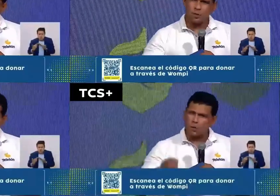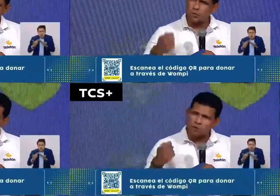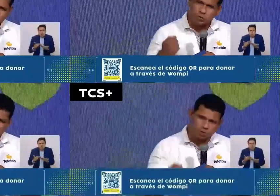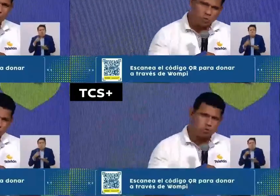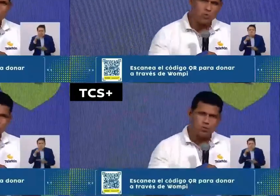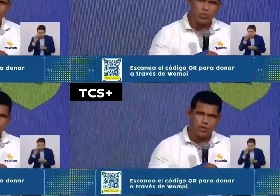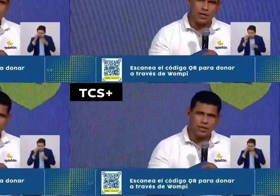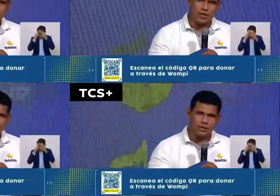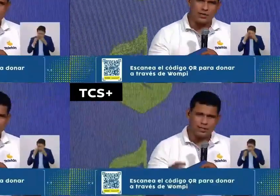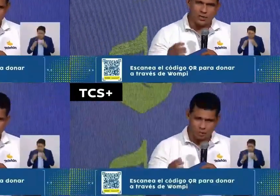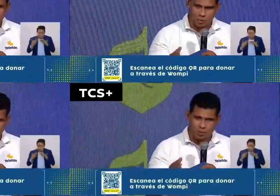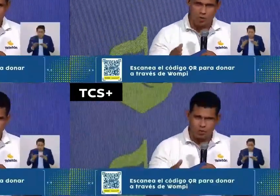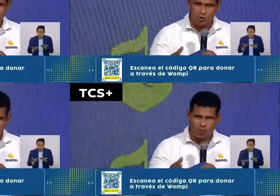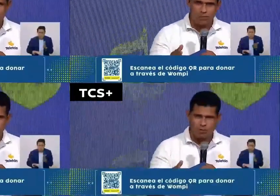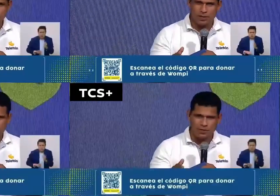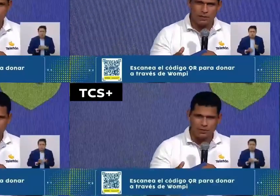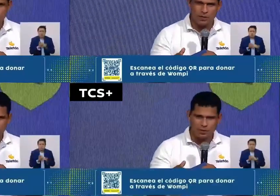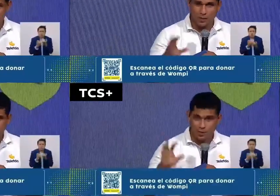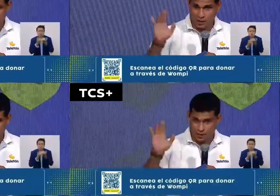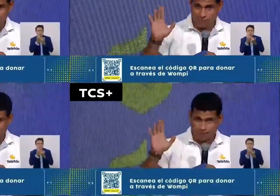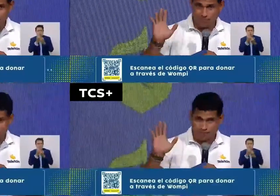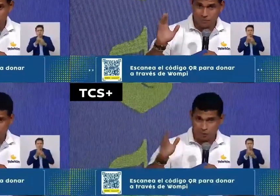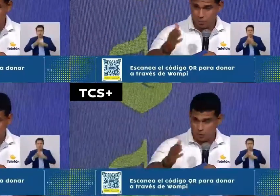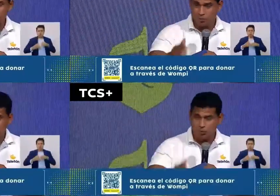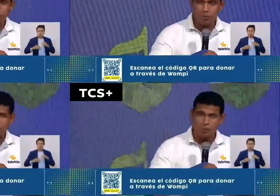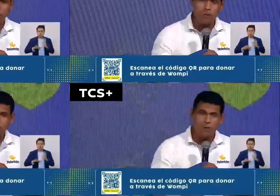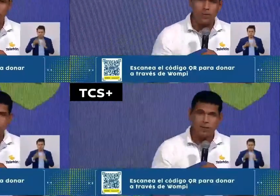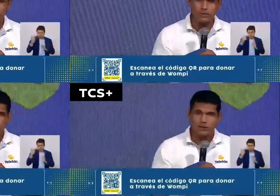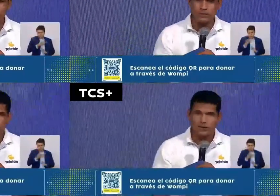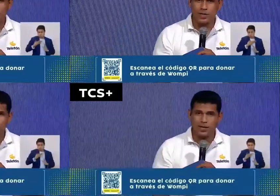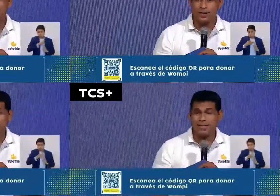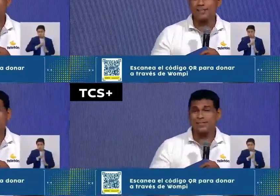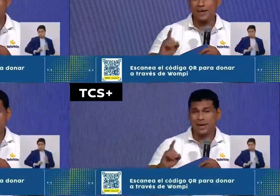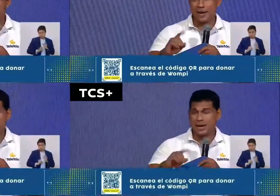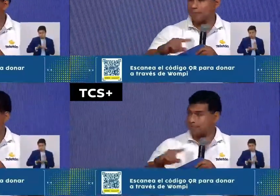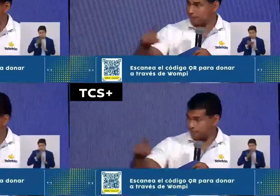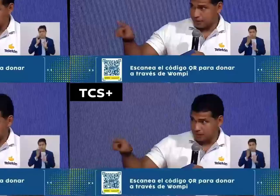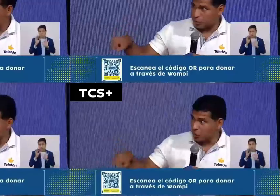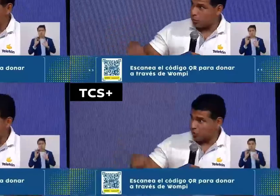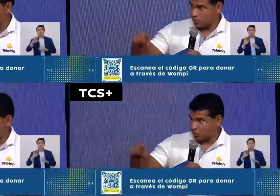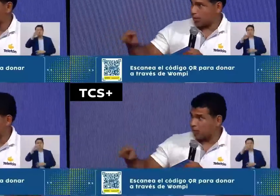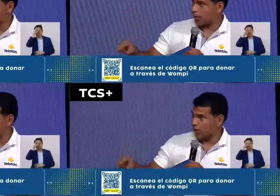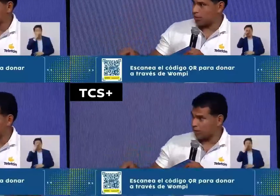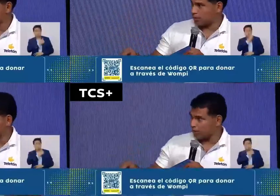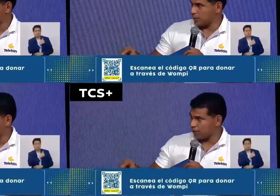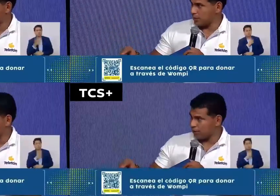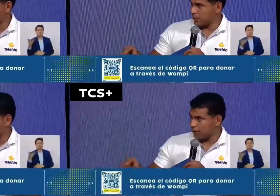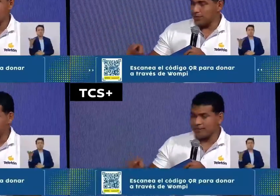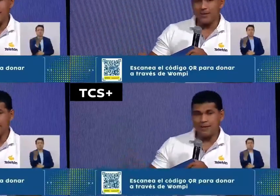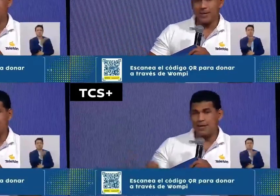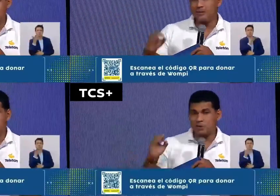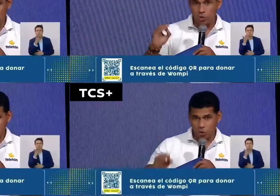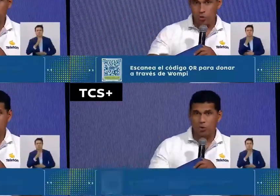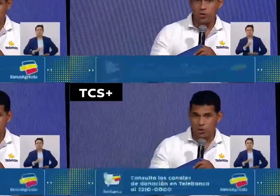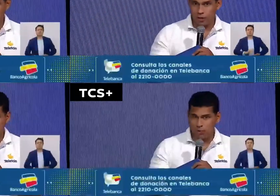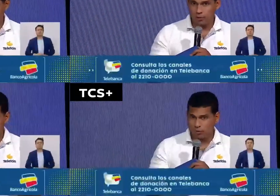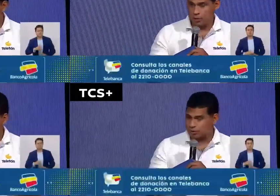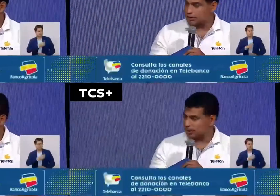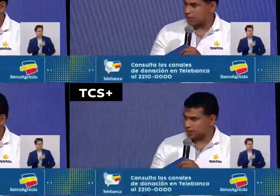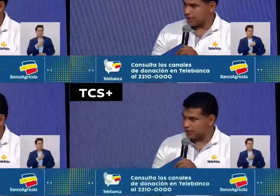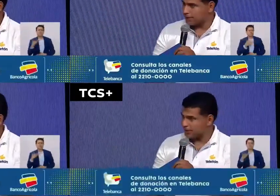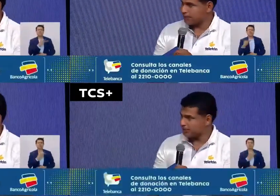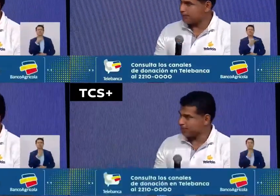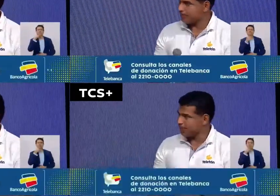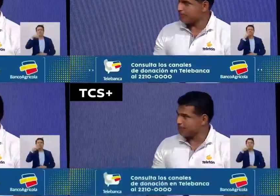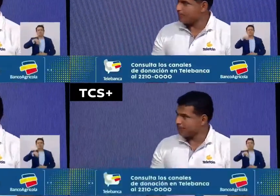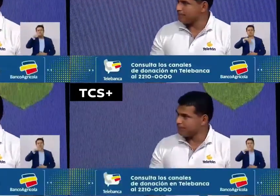aporte, construya ese sueño del país que usted tiene con sus propias manos. Y es tarea de todos los salvadoreños, es tarea de todos los que vivimos en